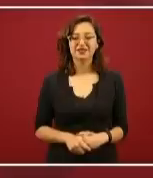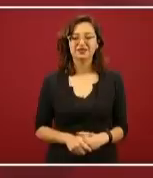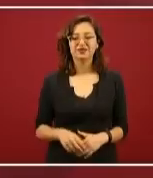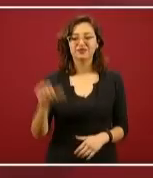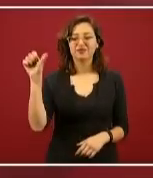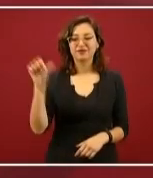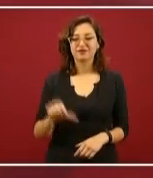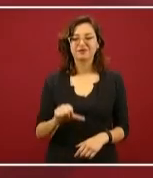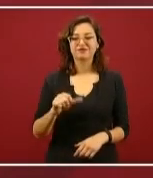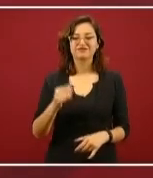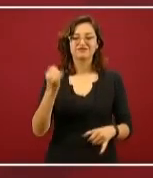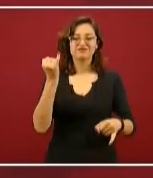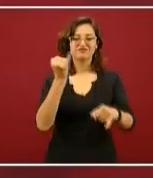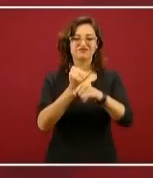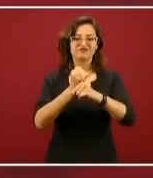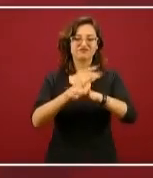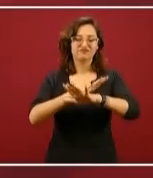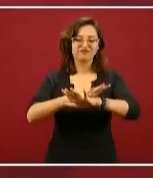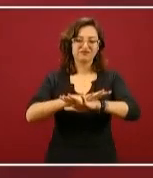informar al pueblo de México